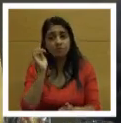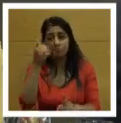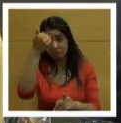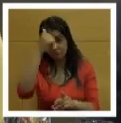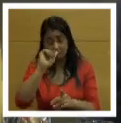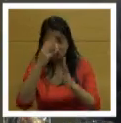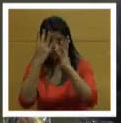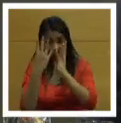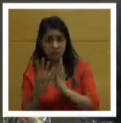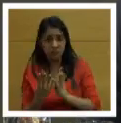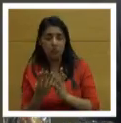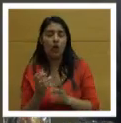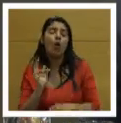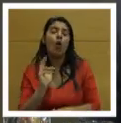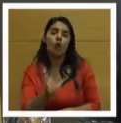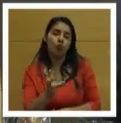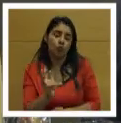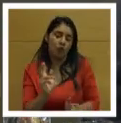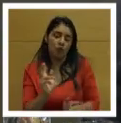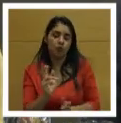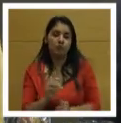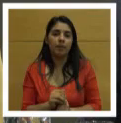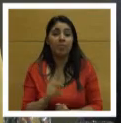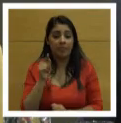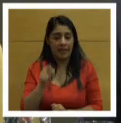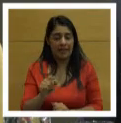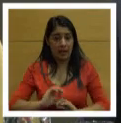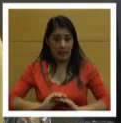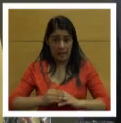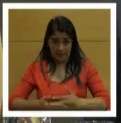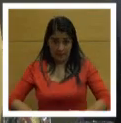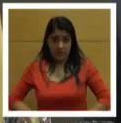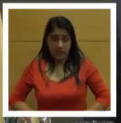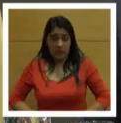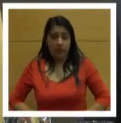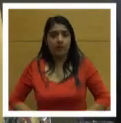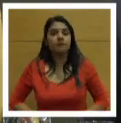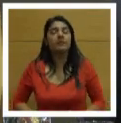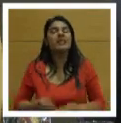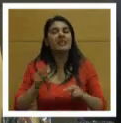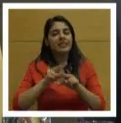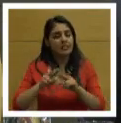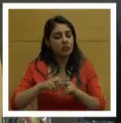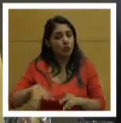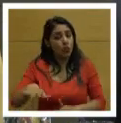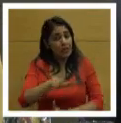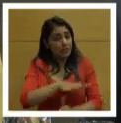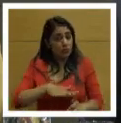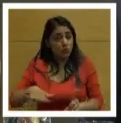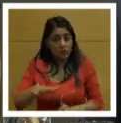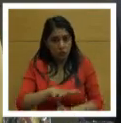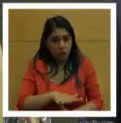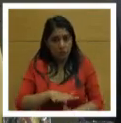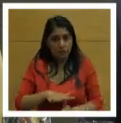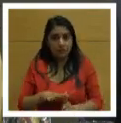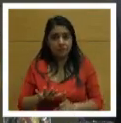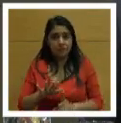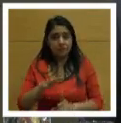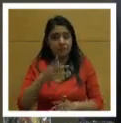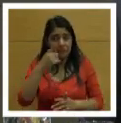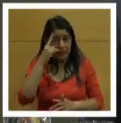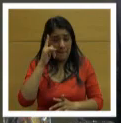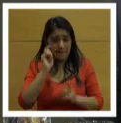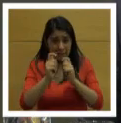parece mucho una receptación, un robo con intimidación. Ella estaba embarazada y producto de una situación de riesgo en este parto, ella es trasladada